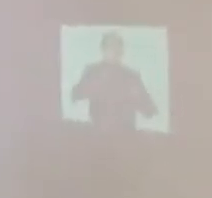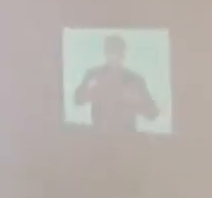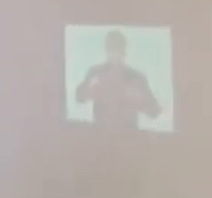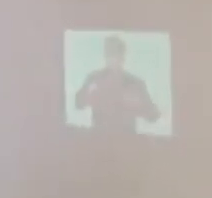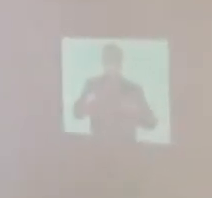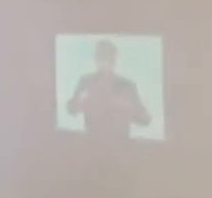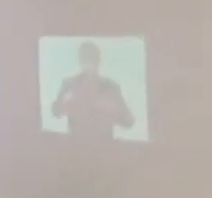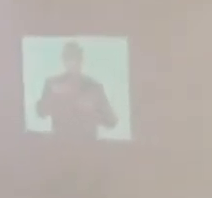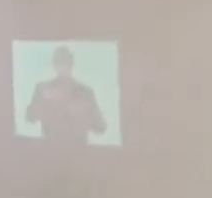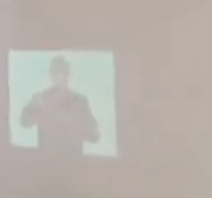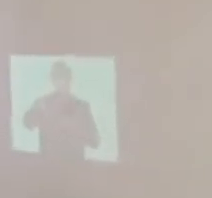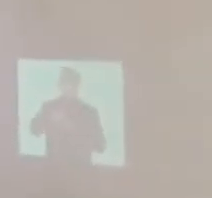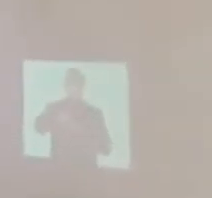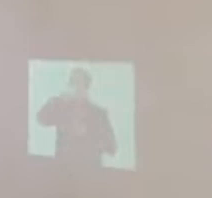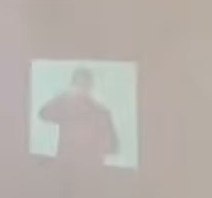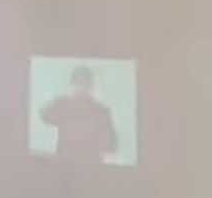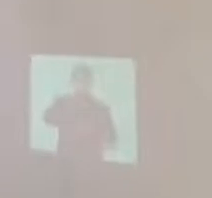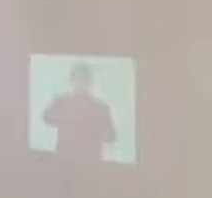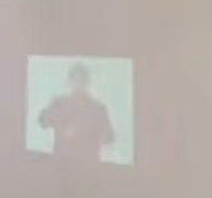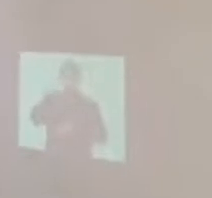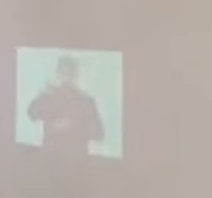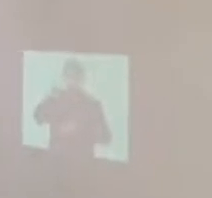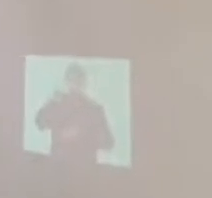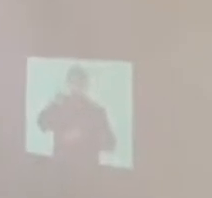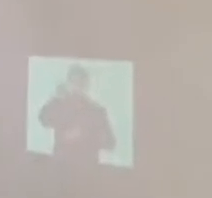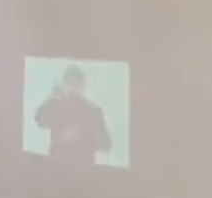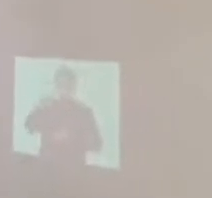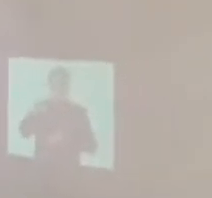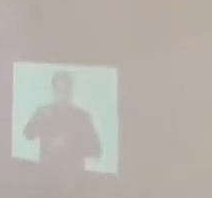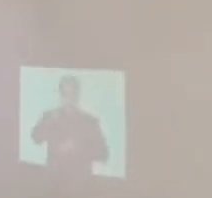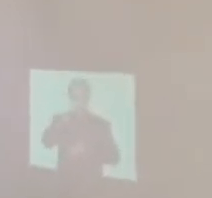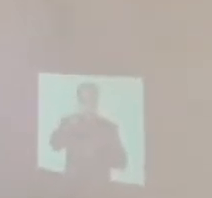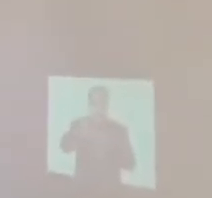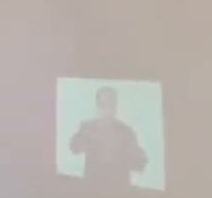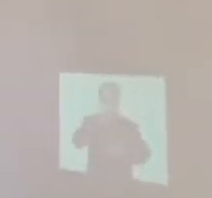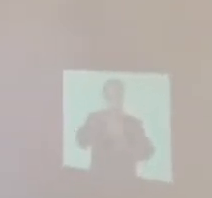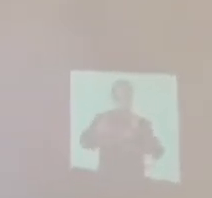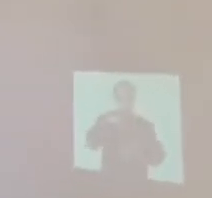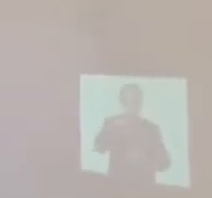este informe. Delfina también, muchas gracias por estar aquí.